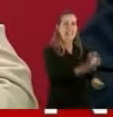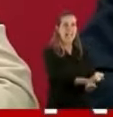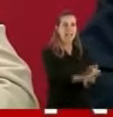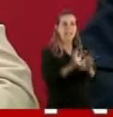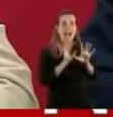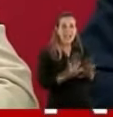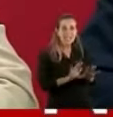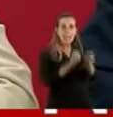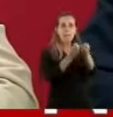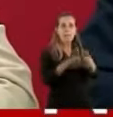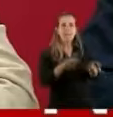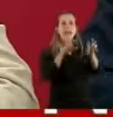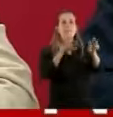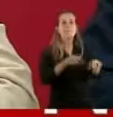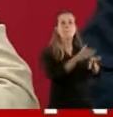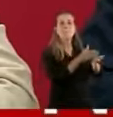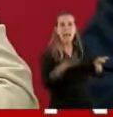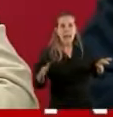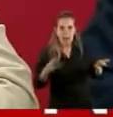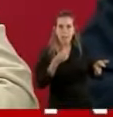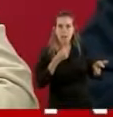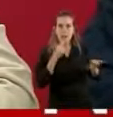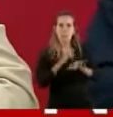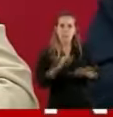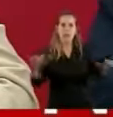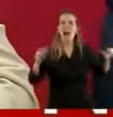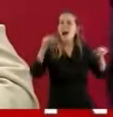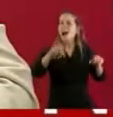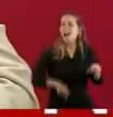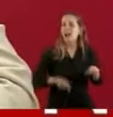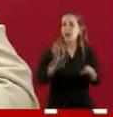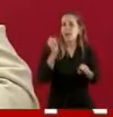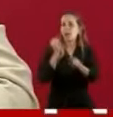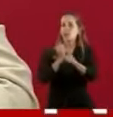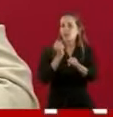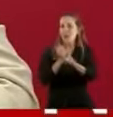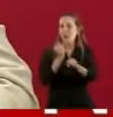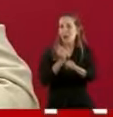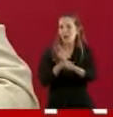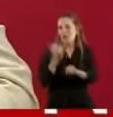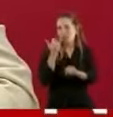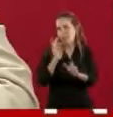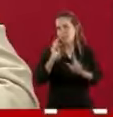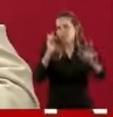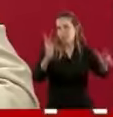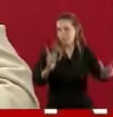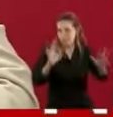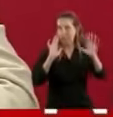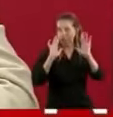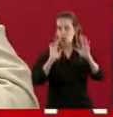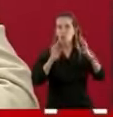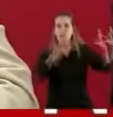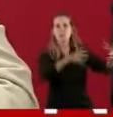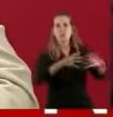comenzar, pero nosotros queremos plantear que acá va a haber un trabajo, como lo dije antes, con grupos